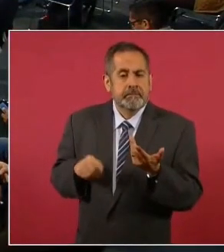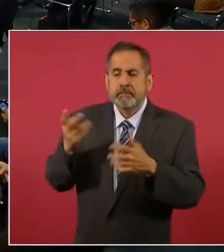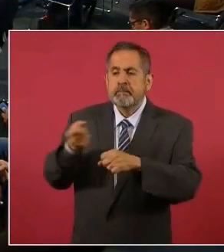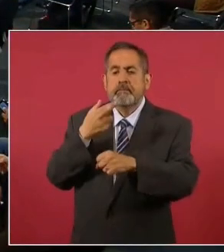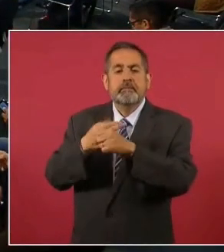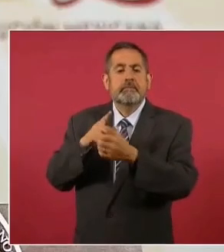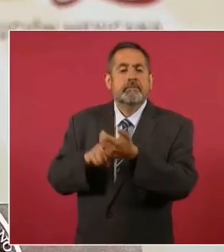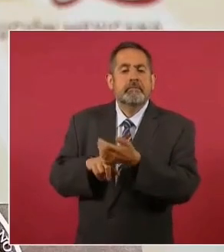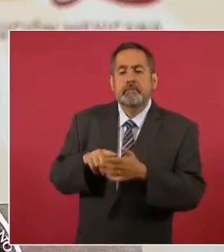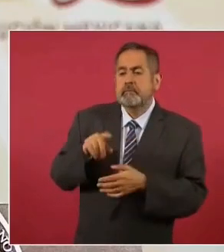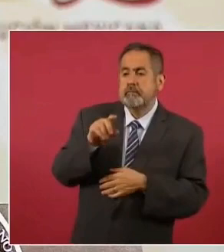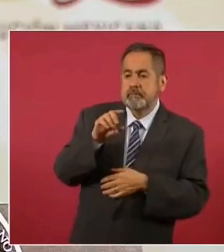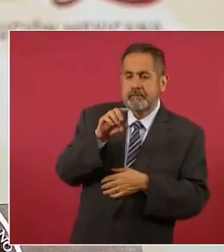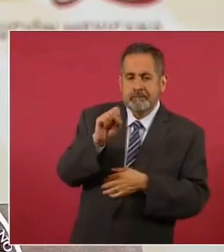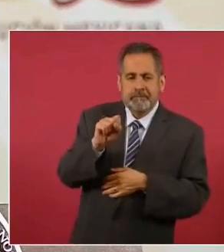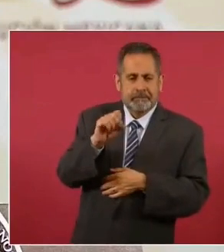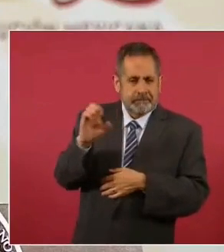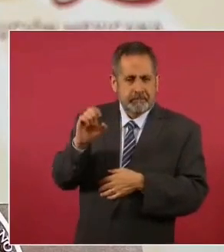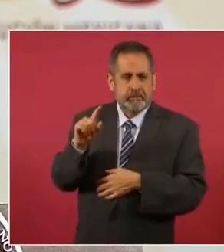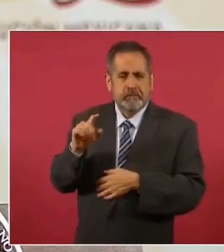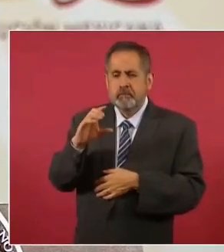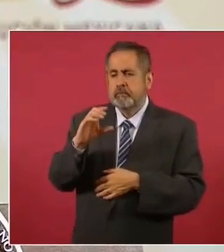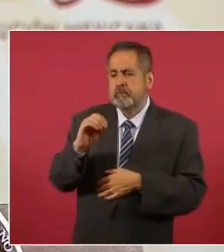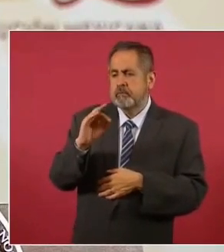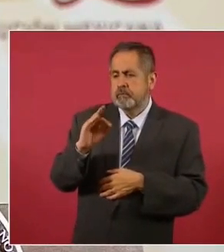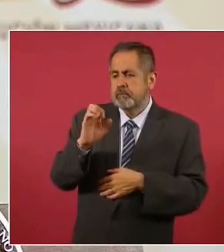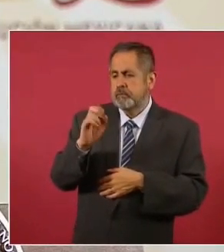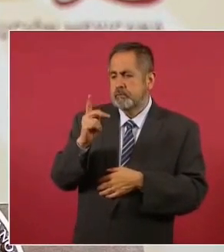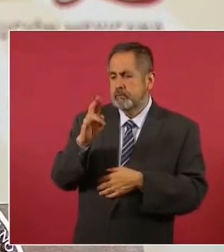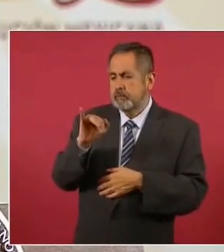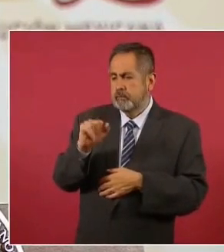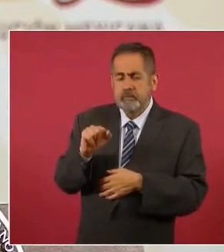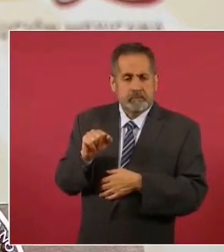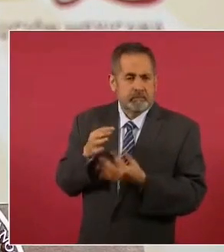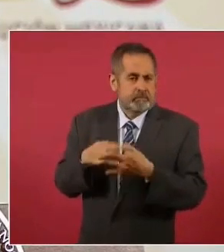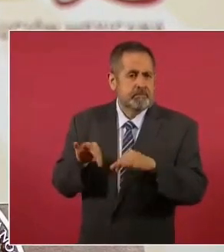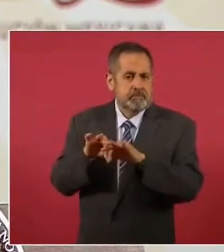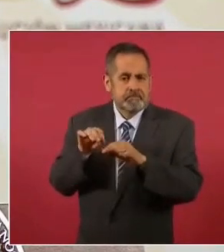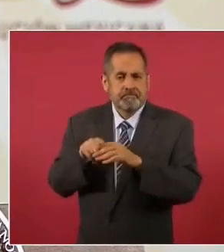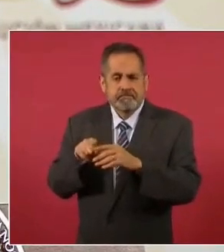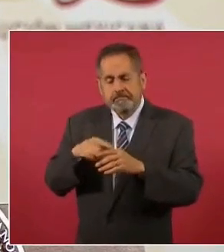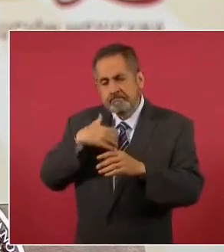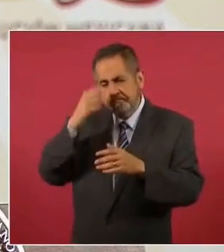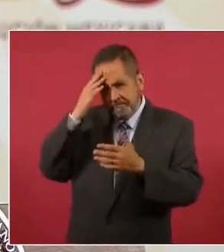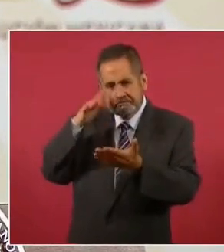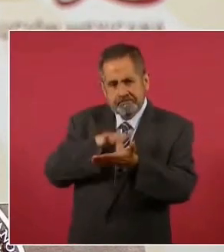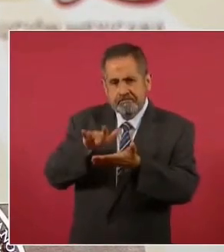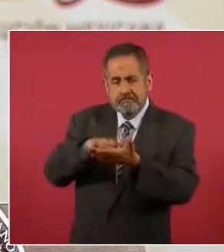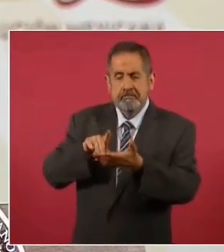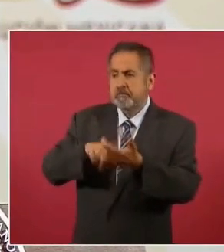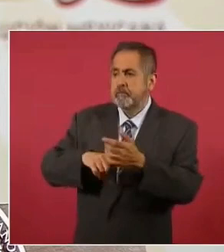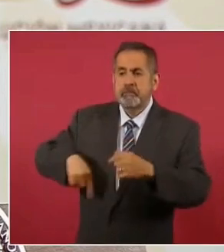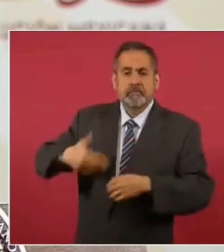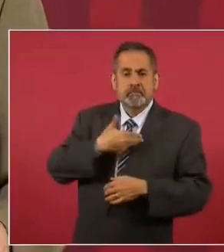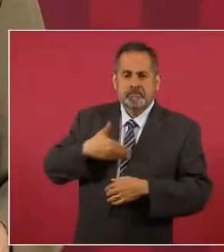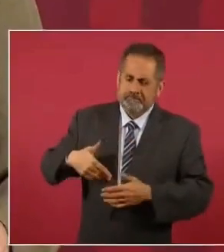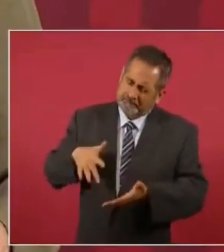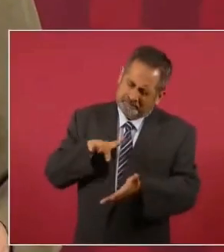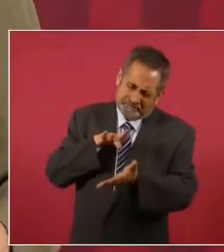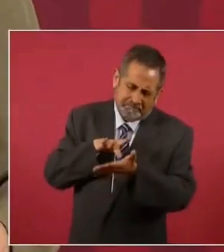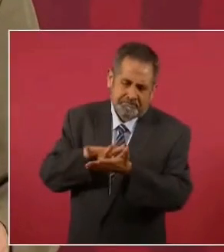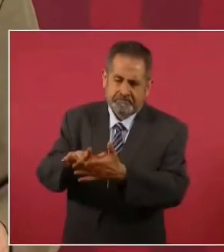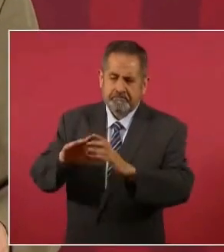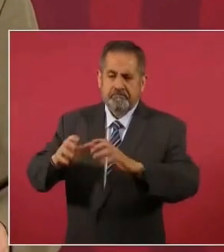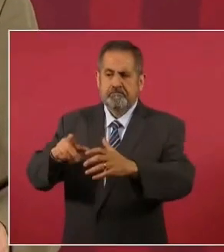de Economía como de COFEPRIS, fue muy importante el conocer que el apoyo desde Presidencia era total al